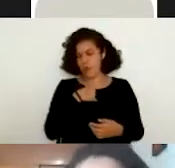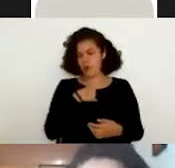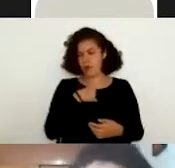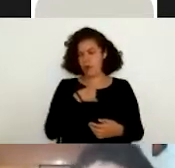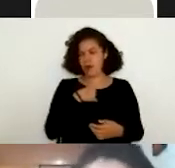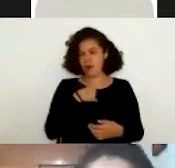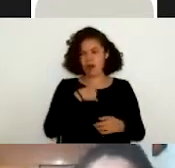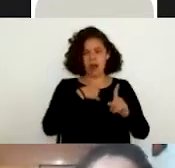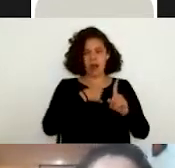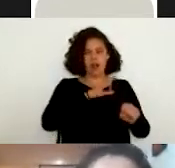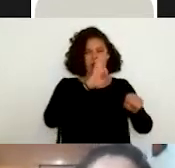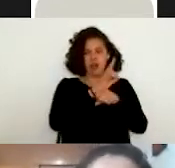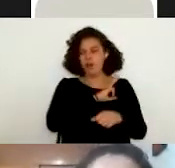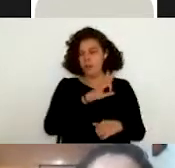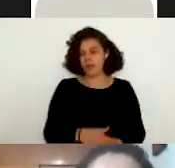defenderlo, digamos así, ¿no?